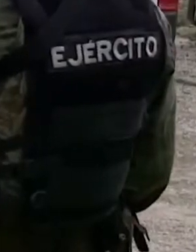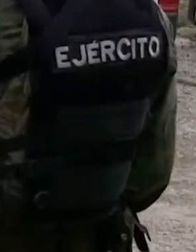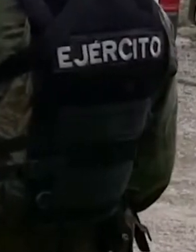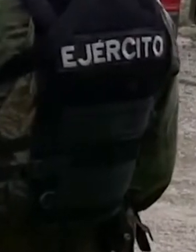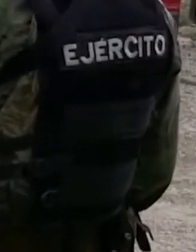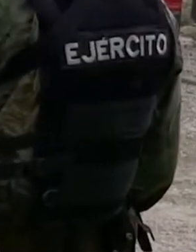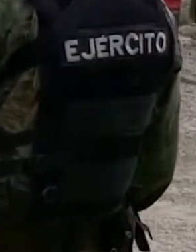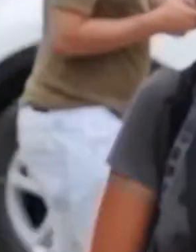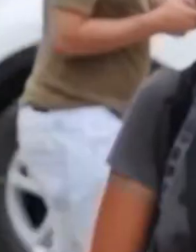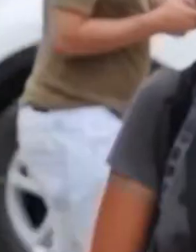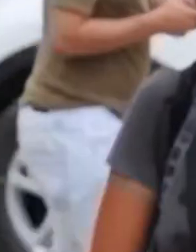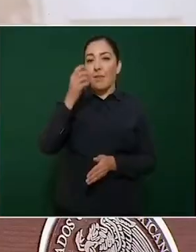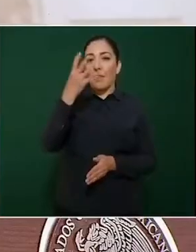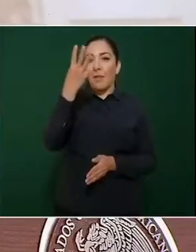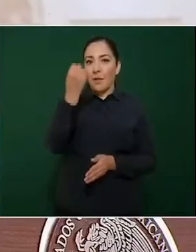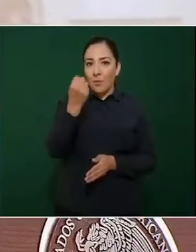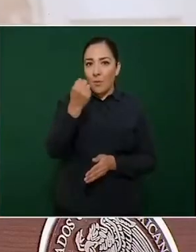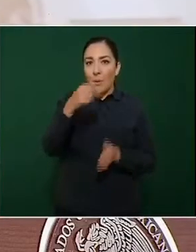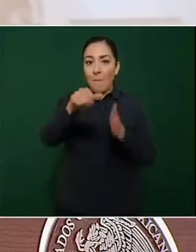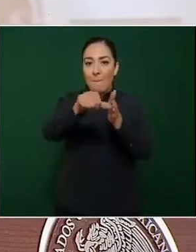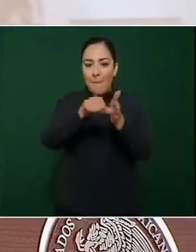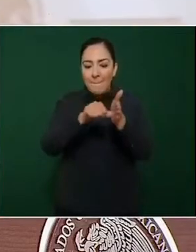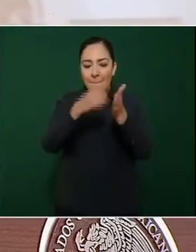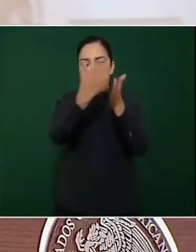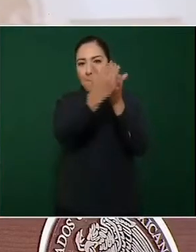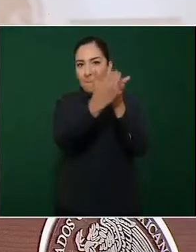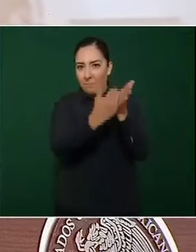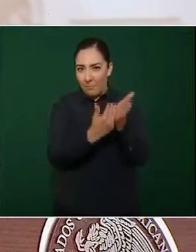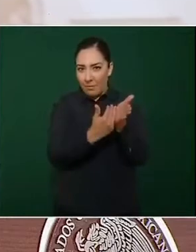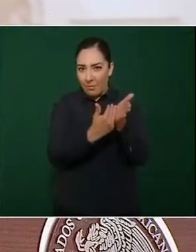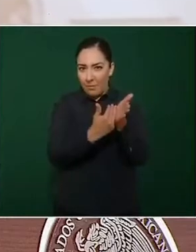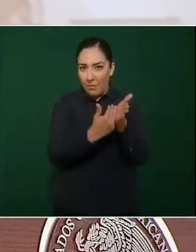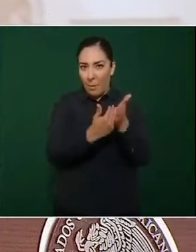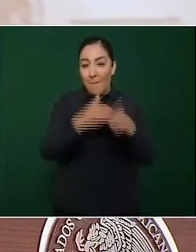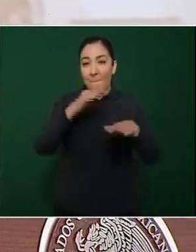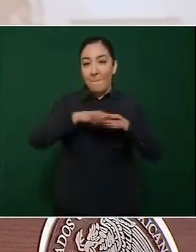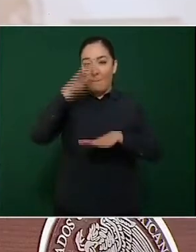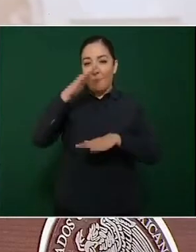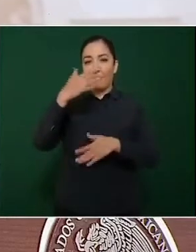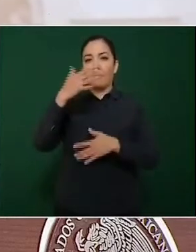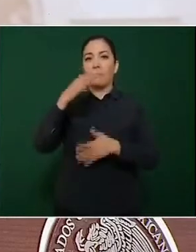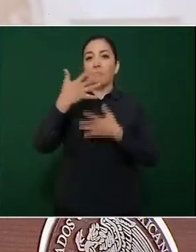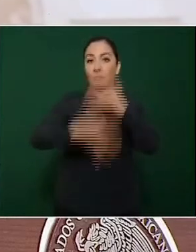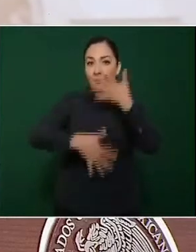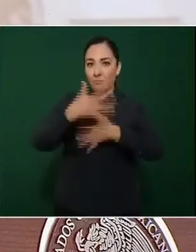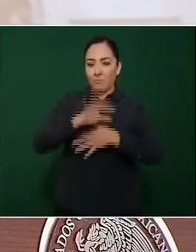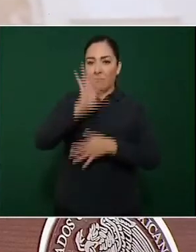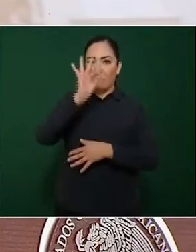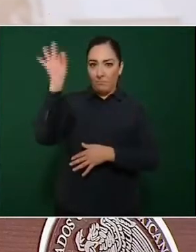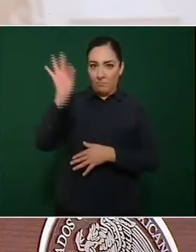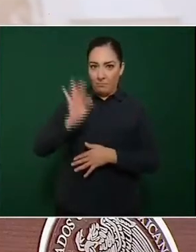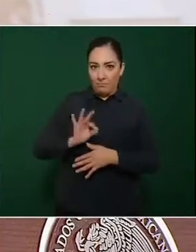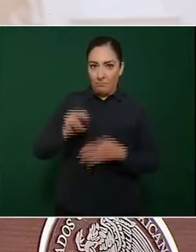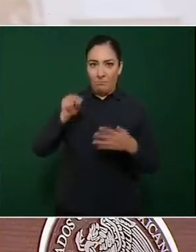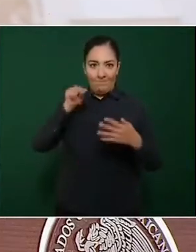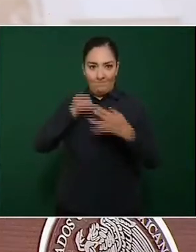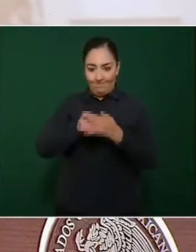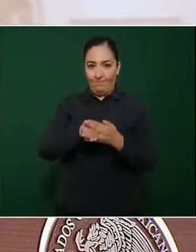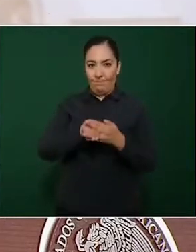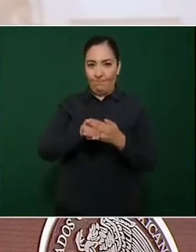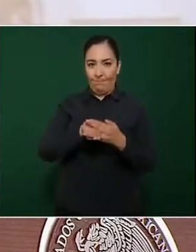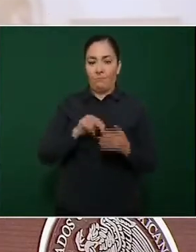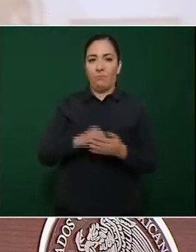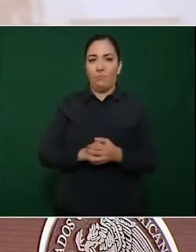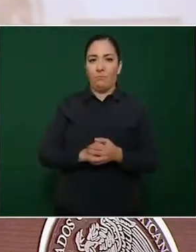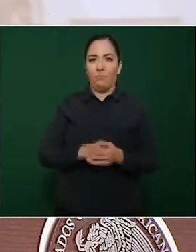La gobernadora de Chihuahua, María Eugenia Campos, destacó avances en seguridad gracias a que su gobierno trabaja de manera